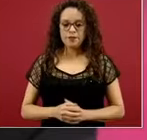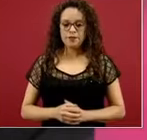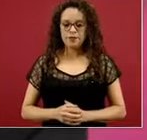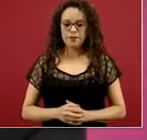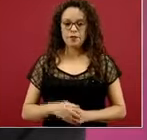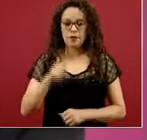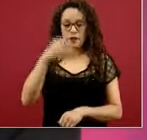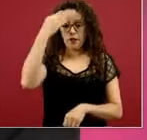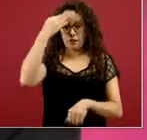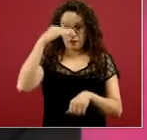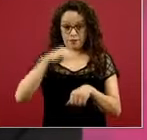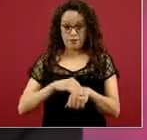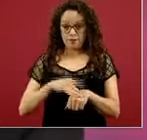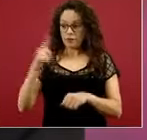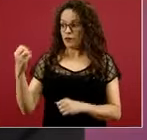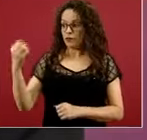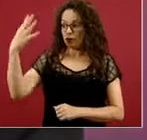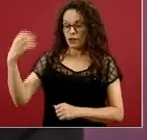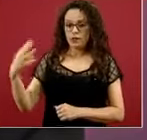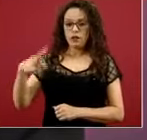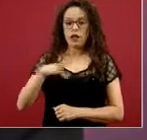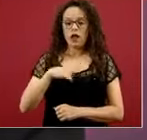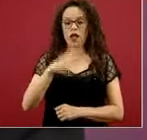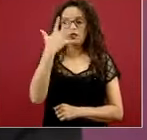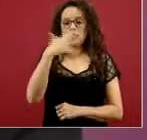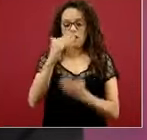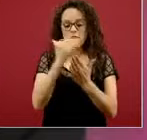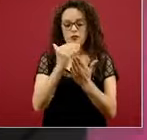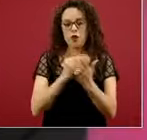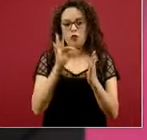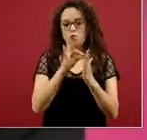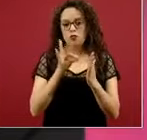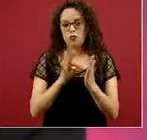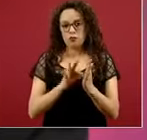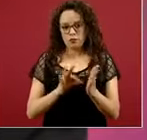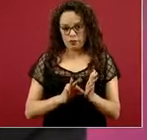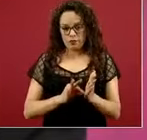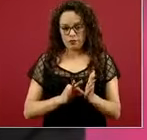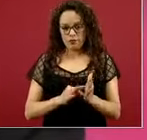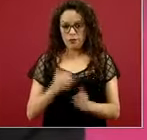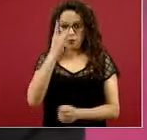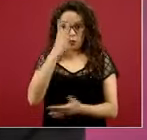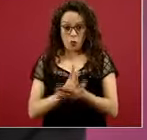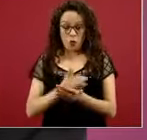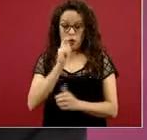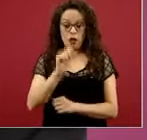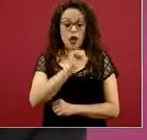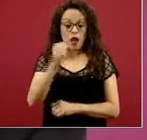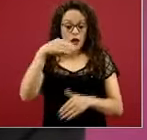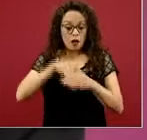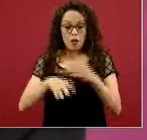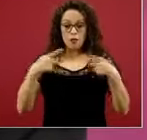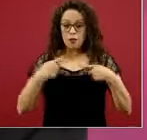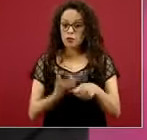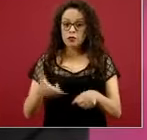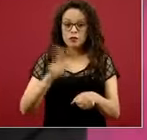tiene 10 indicadores, ¿no? A veces se ha dicho que solamente la ocupación hospitalaria. La ocupación hospitalaria